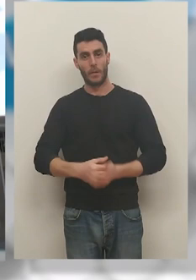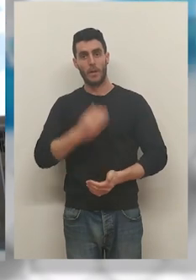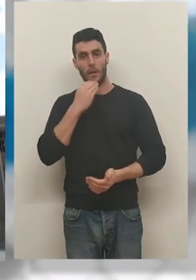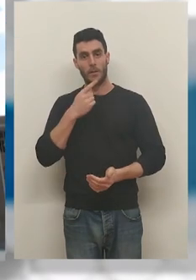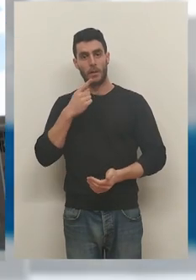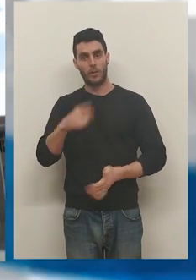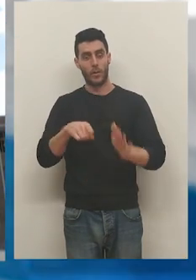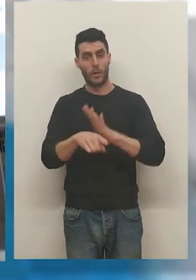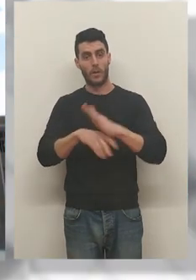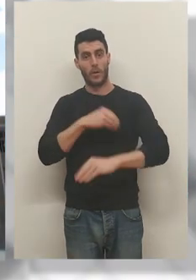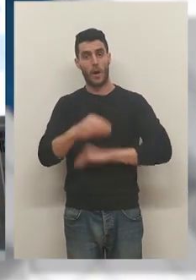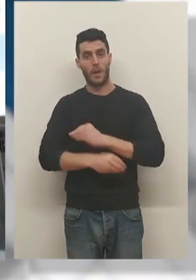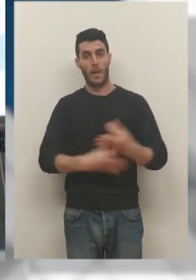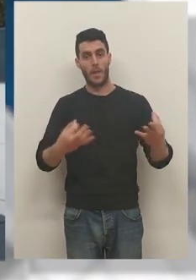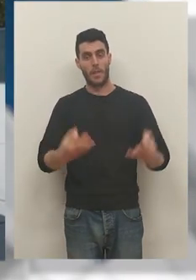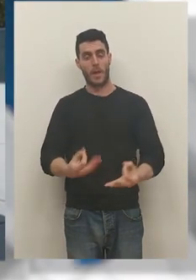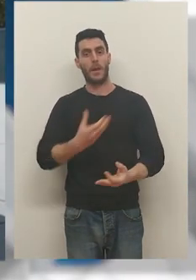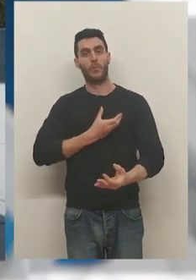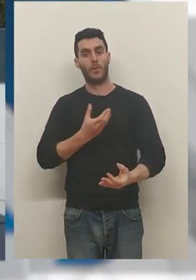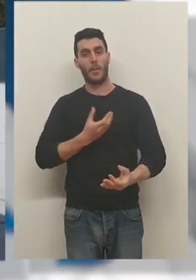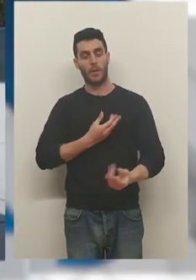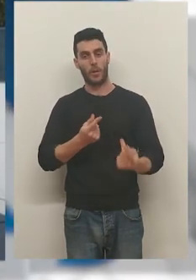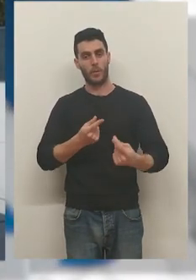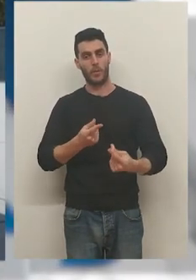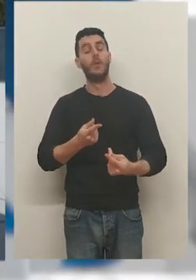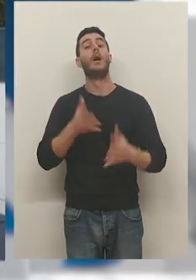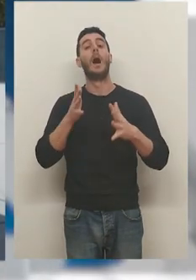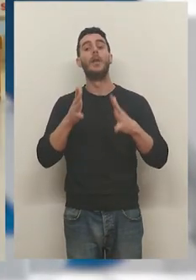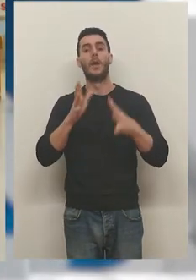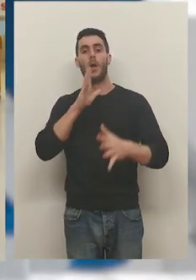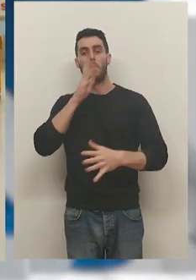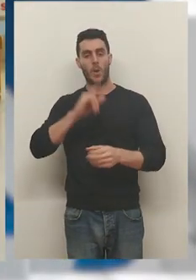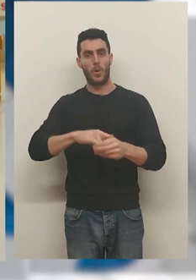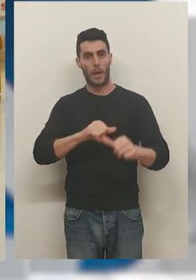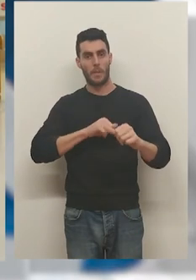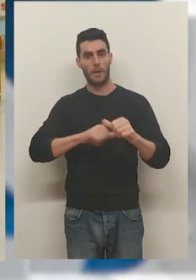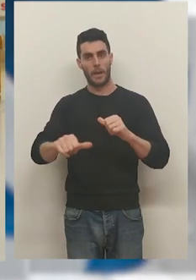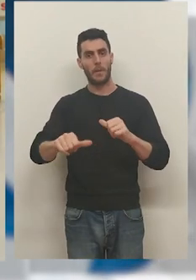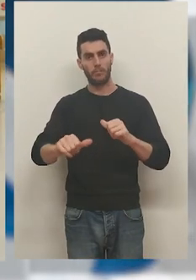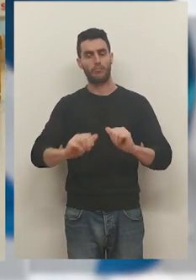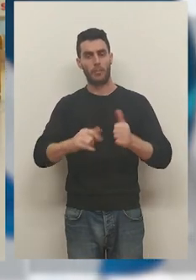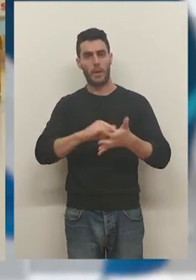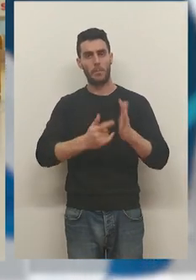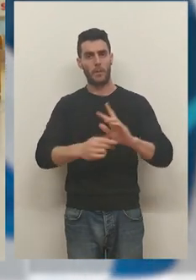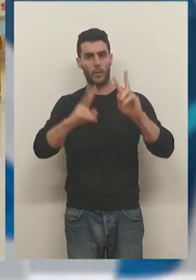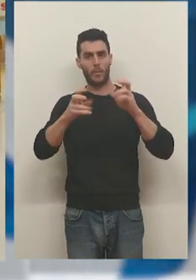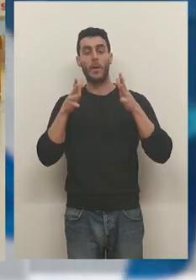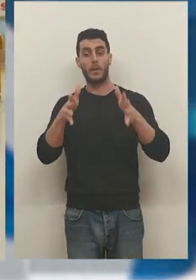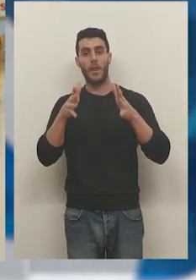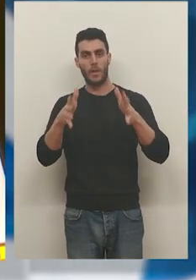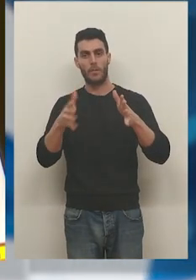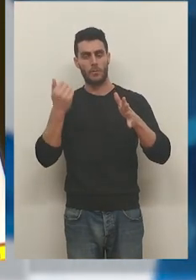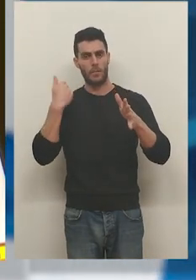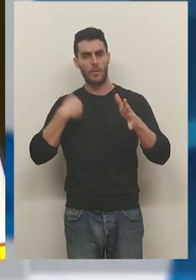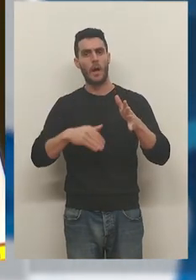si tiene que realizar alguna gestión en el ayuntamiento de logroño atento porque a partir del lunes comienza un nuevo método de atención